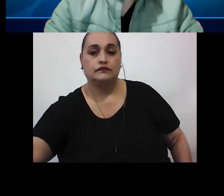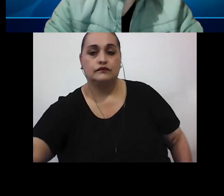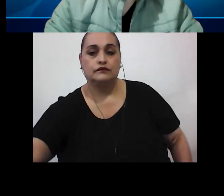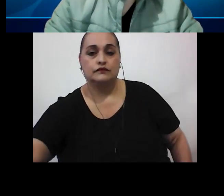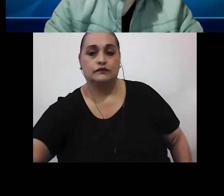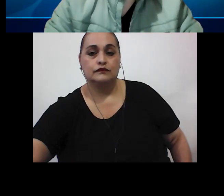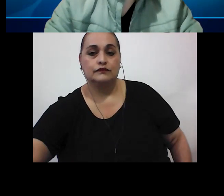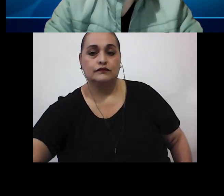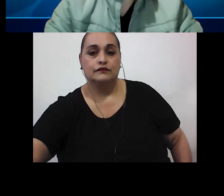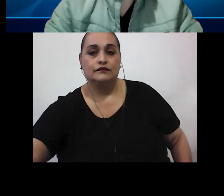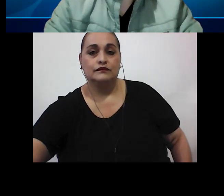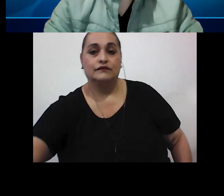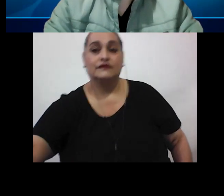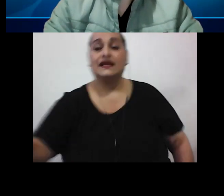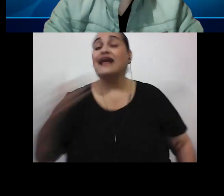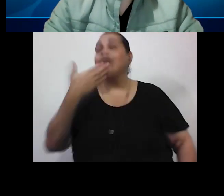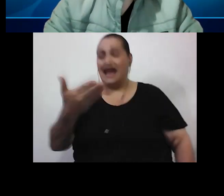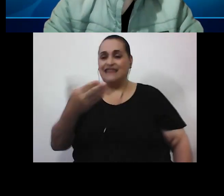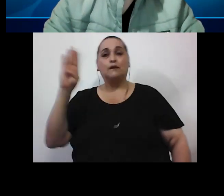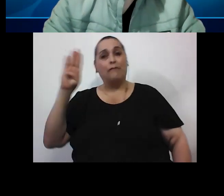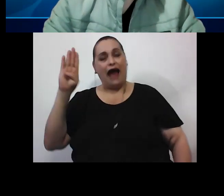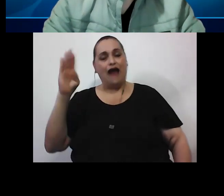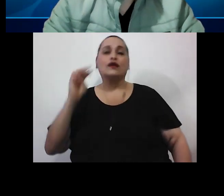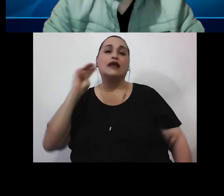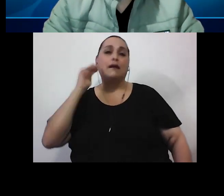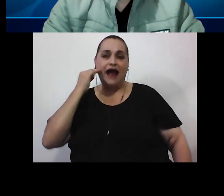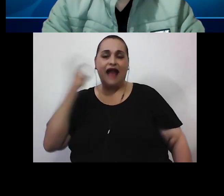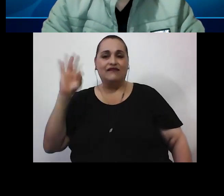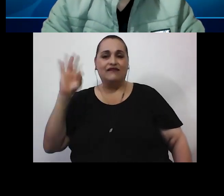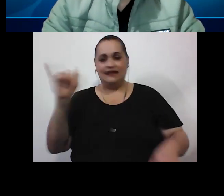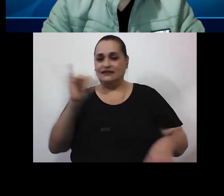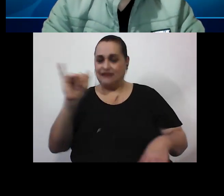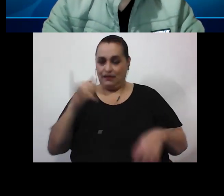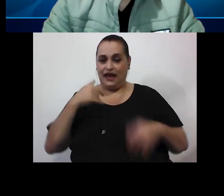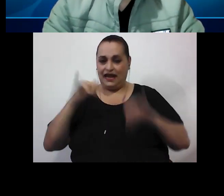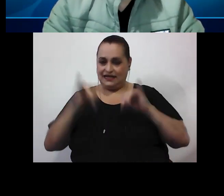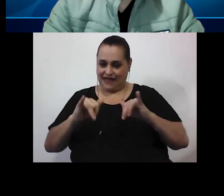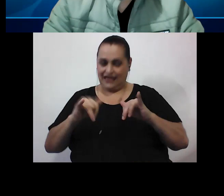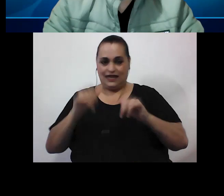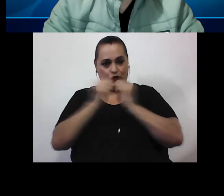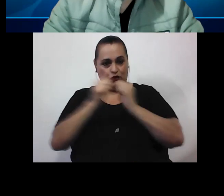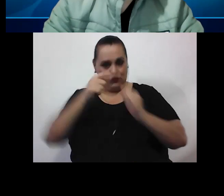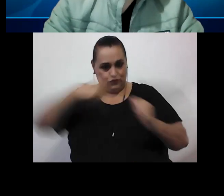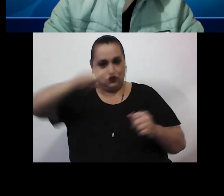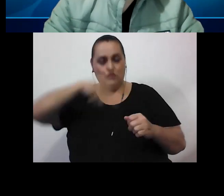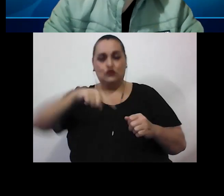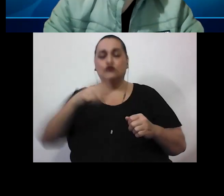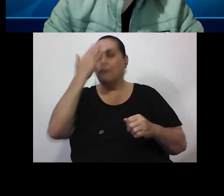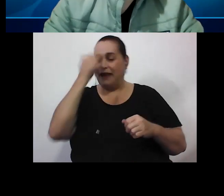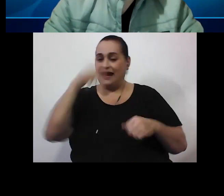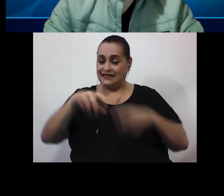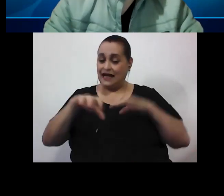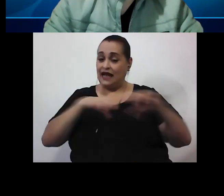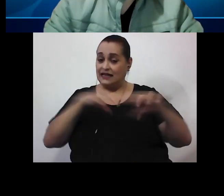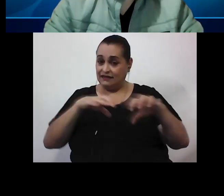está aquí con nosotros y gracias a Magali también Fernández que está acá con nosotros para que esta actividad